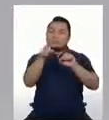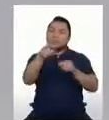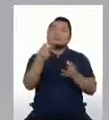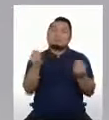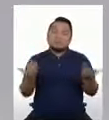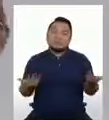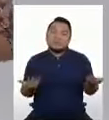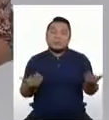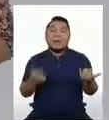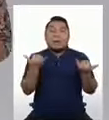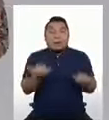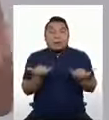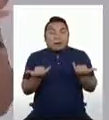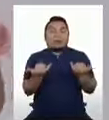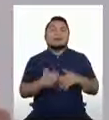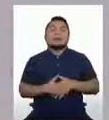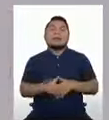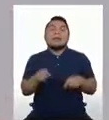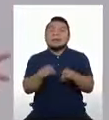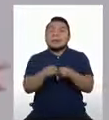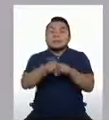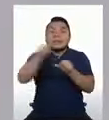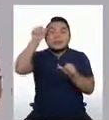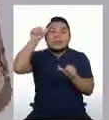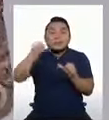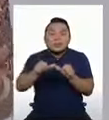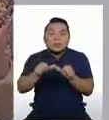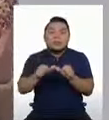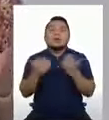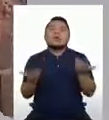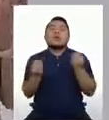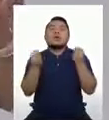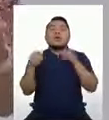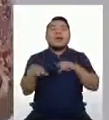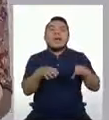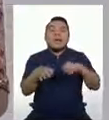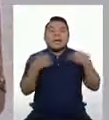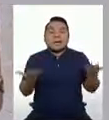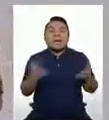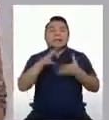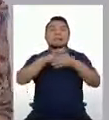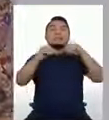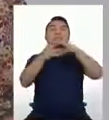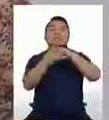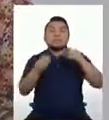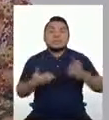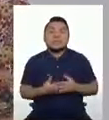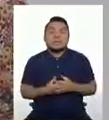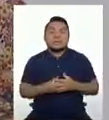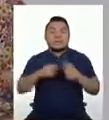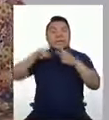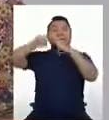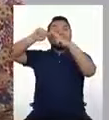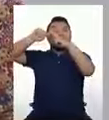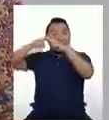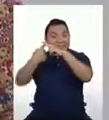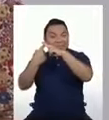mucha utilidad. Ahora, muy bien, también recuerden las partes que deben tener nuestras historias.